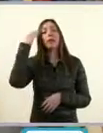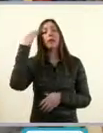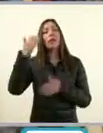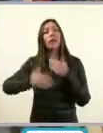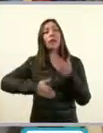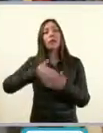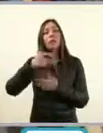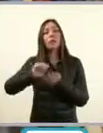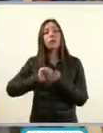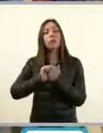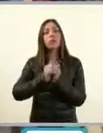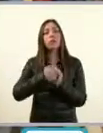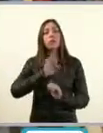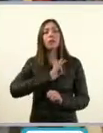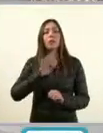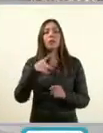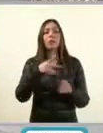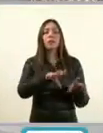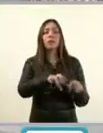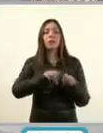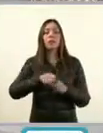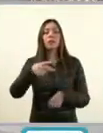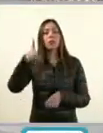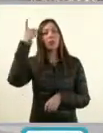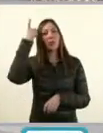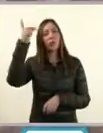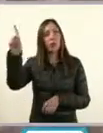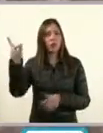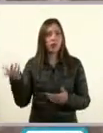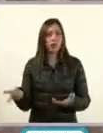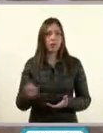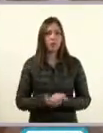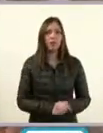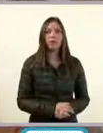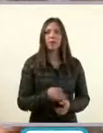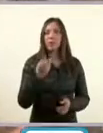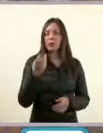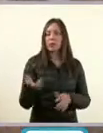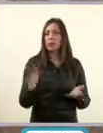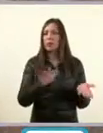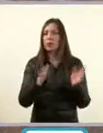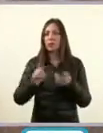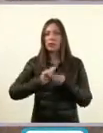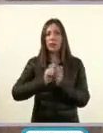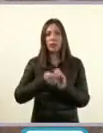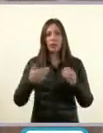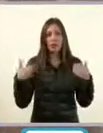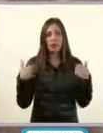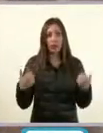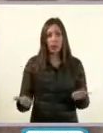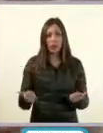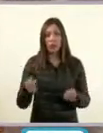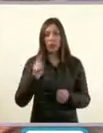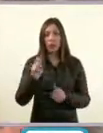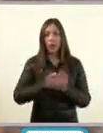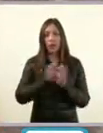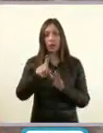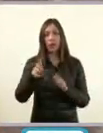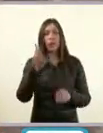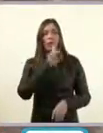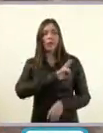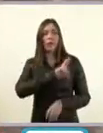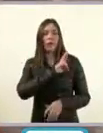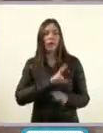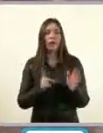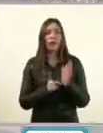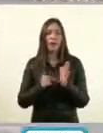ese tiempo te puedas convertir en propietario. A ver, entonces te pregunto, esto más o menos traducido a lo que lo entiendo yo, es tú rentas un